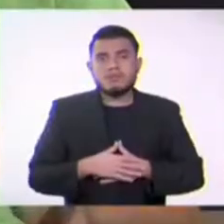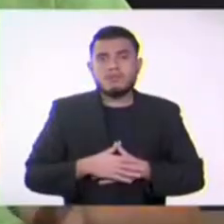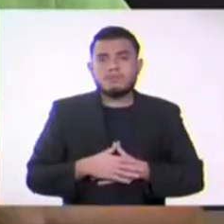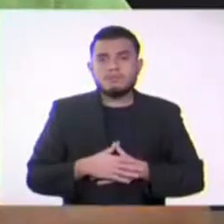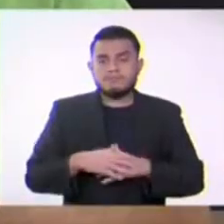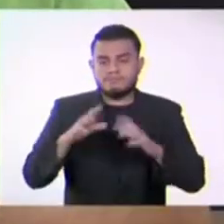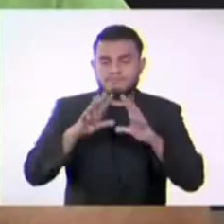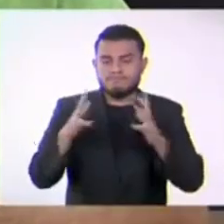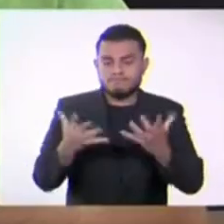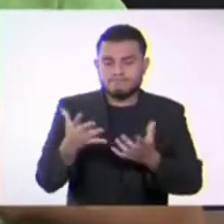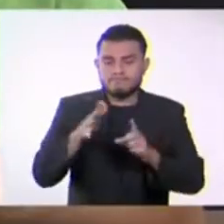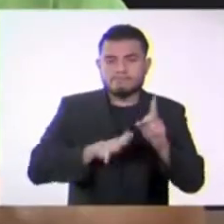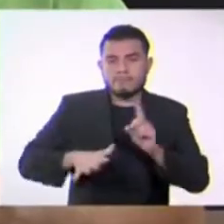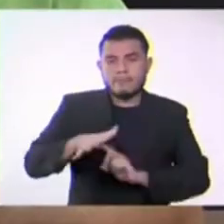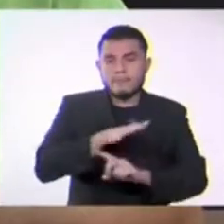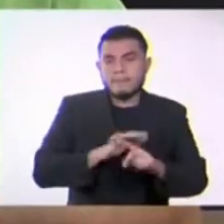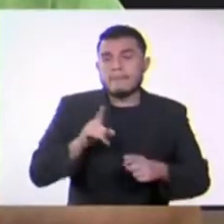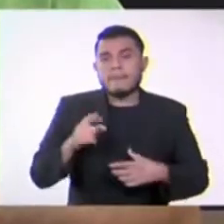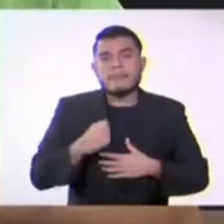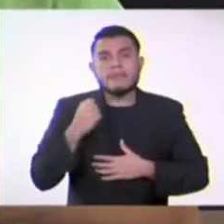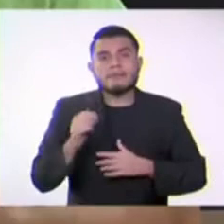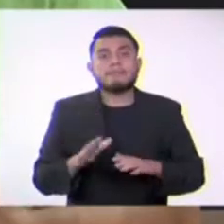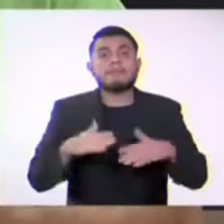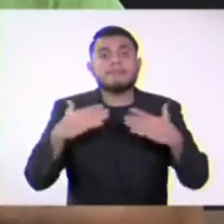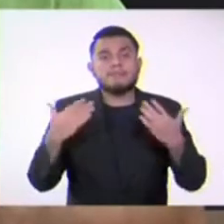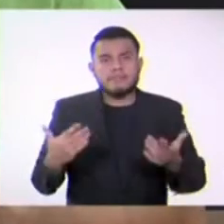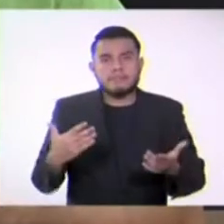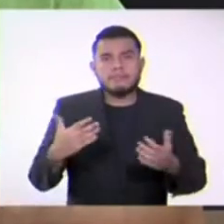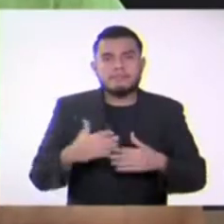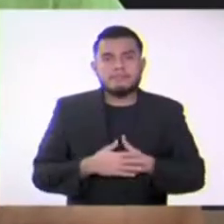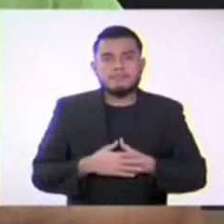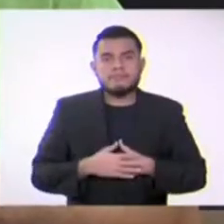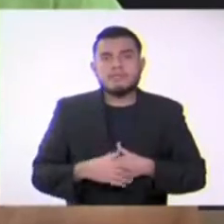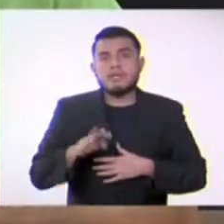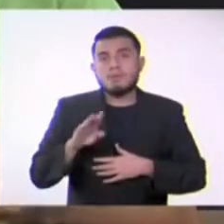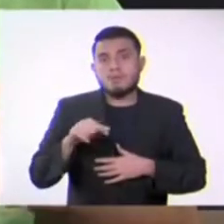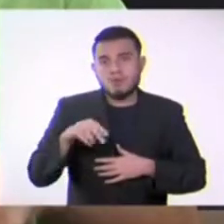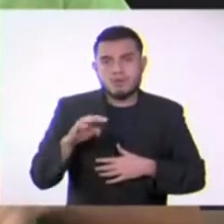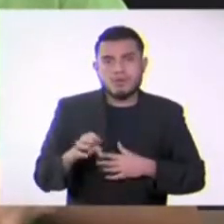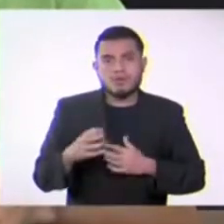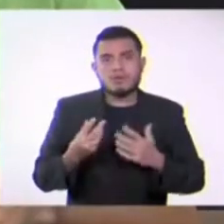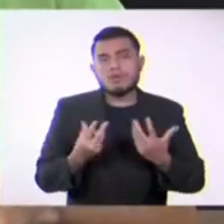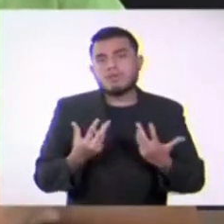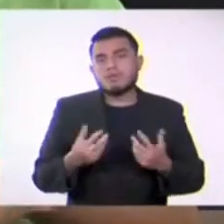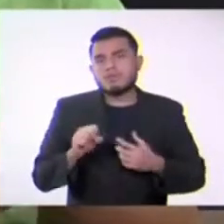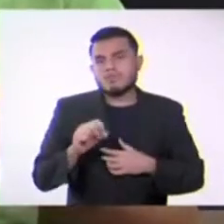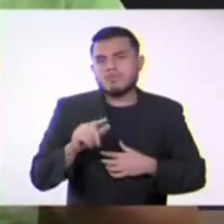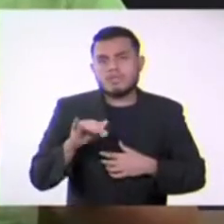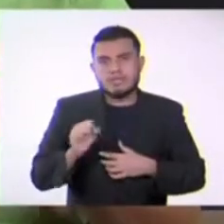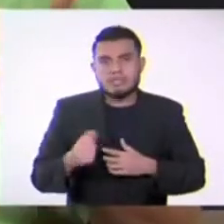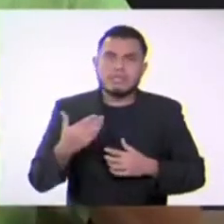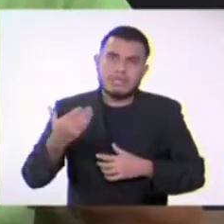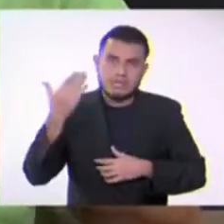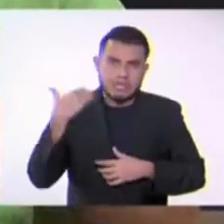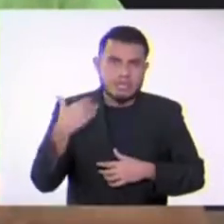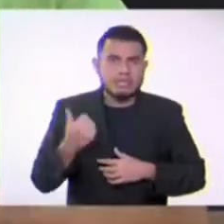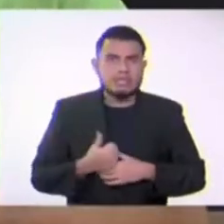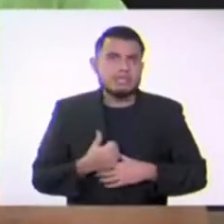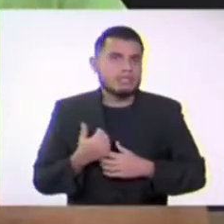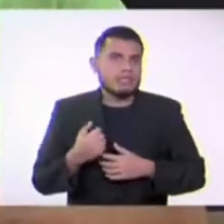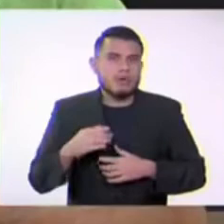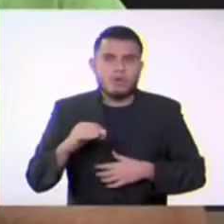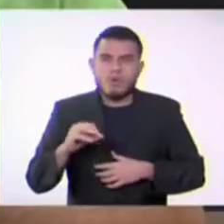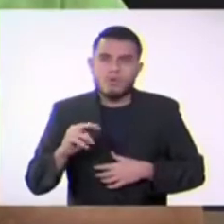del mundo. Y es interesante porque a la caída del bloque socialista, los países que fueron comunistas, Rusia de